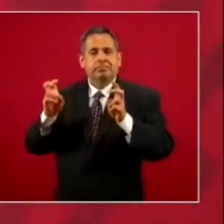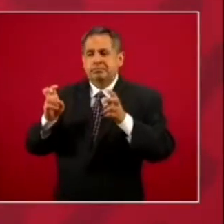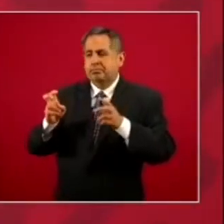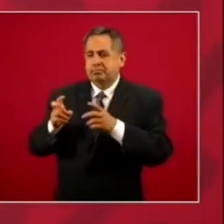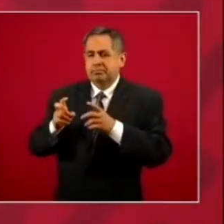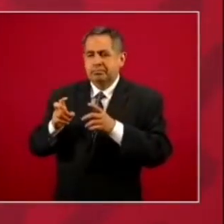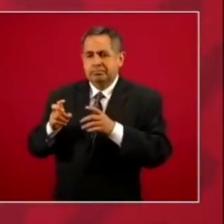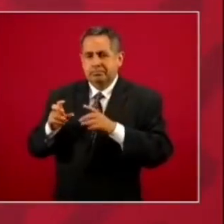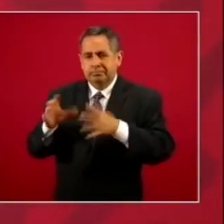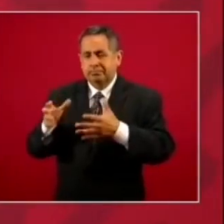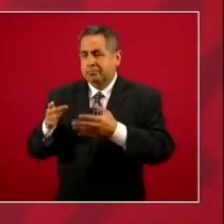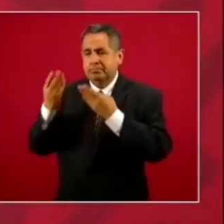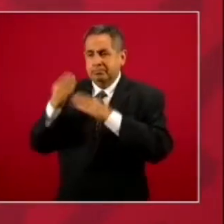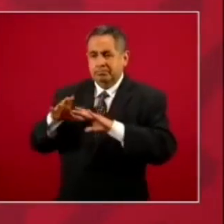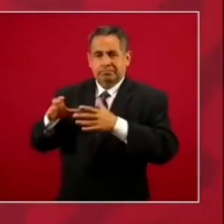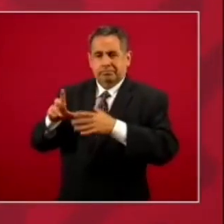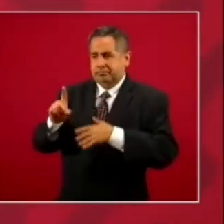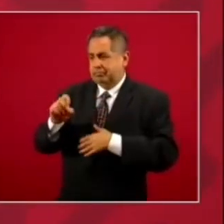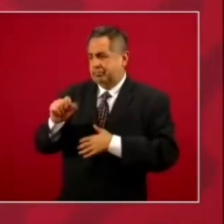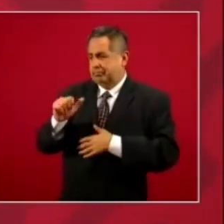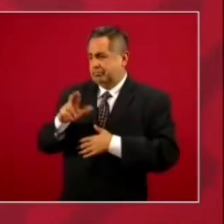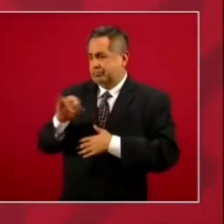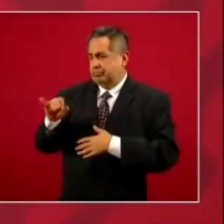que es banca pública,